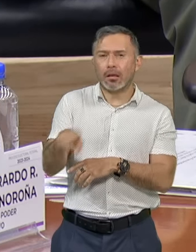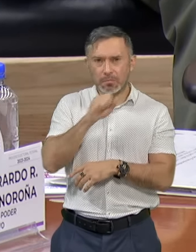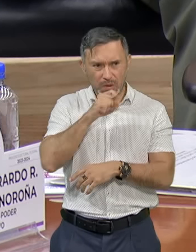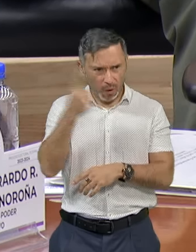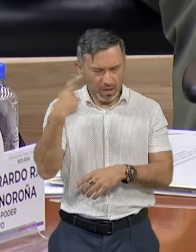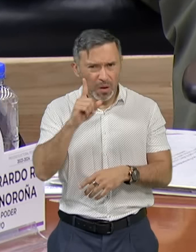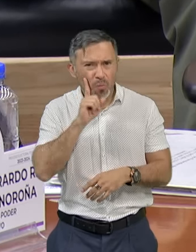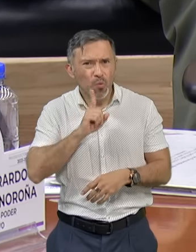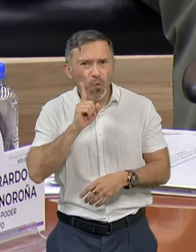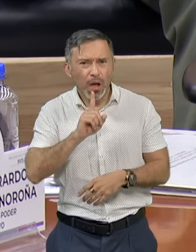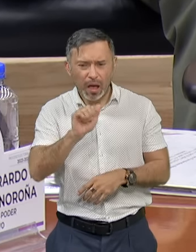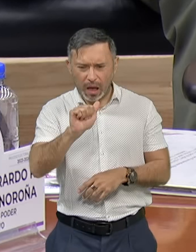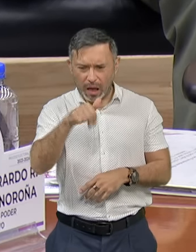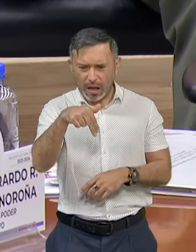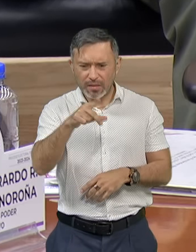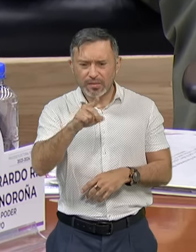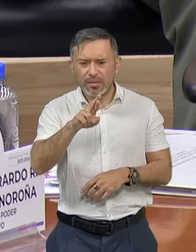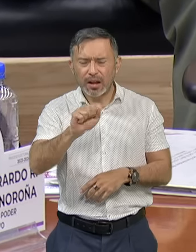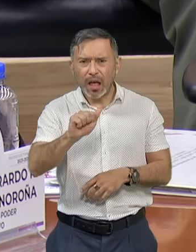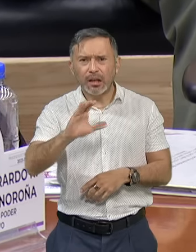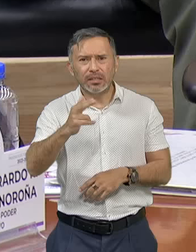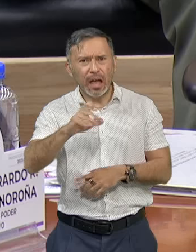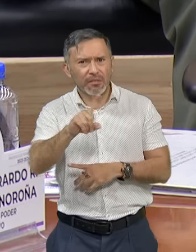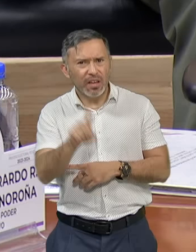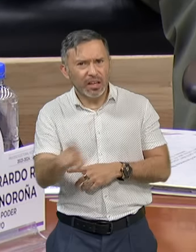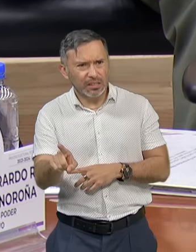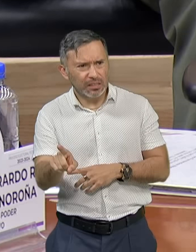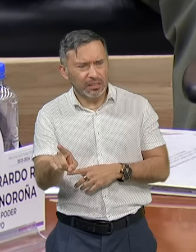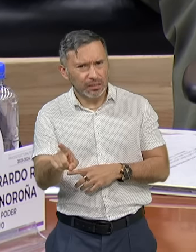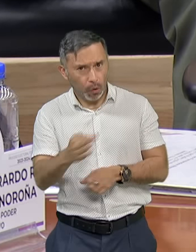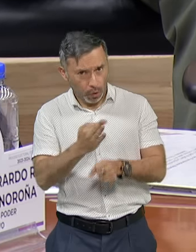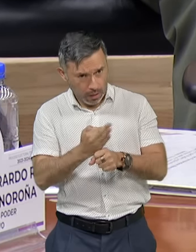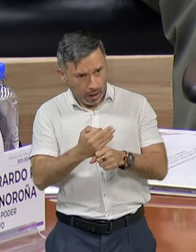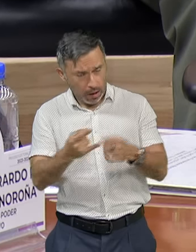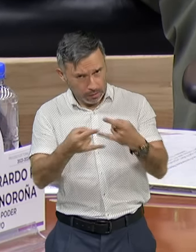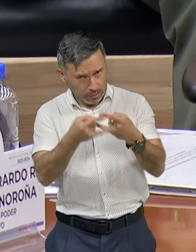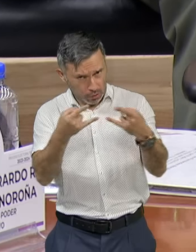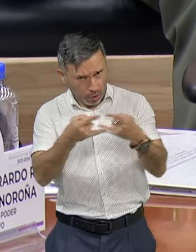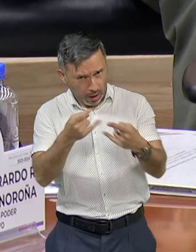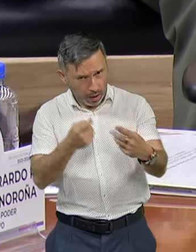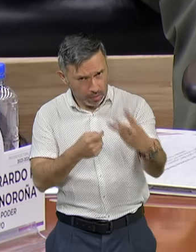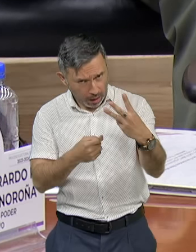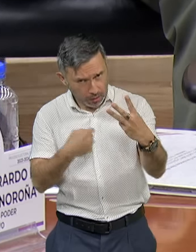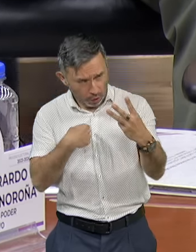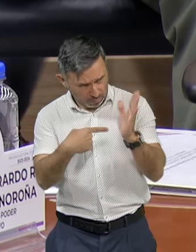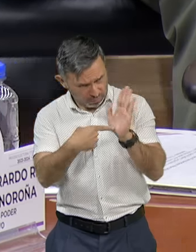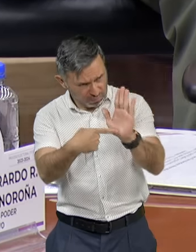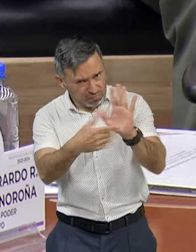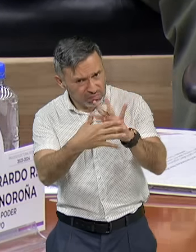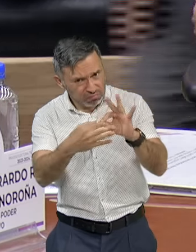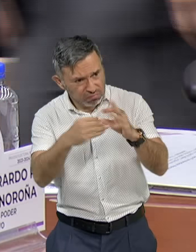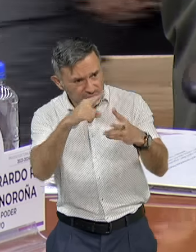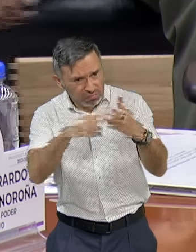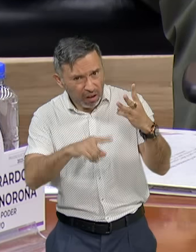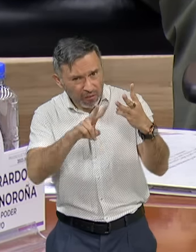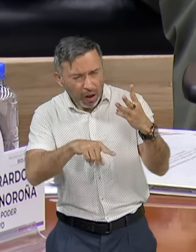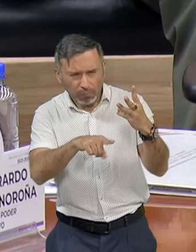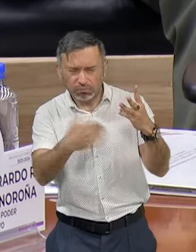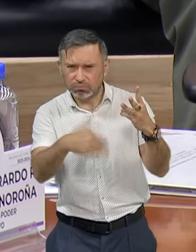Chávez es los tres casos que aquí acabo de presentar son gravísimos